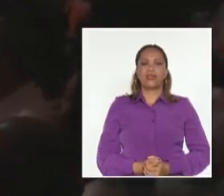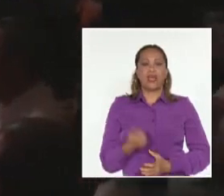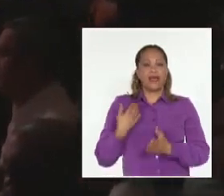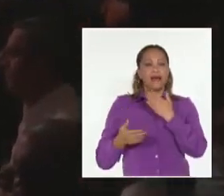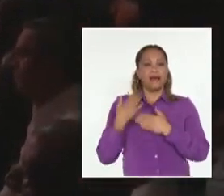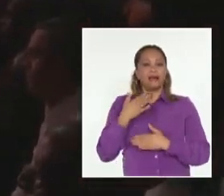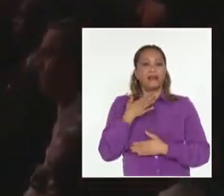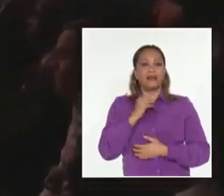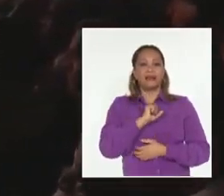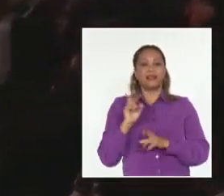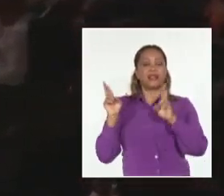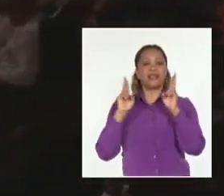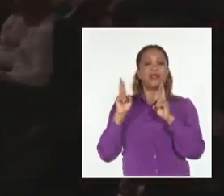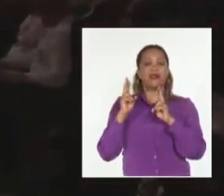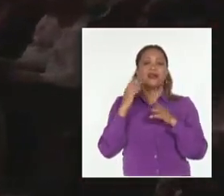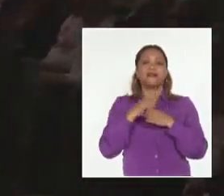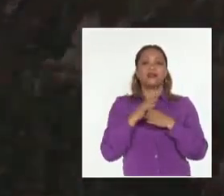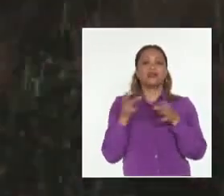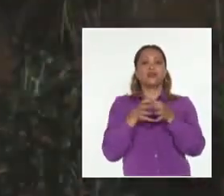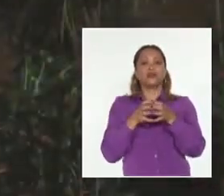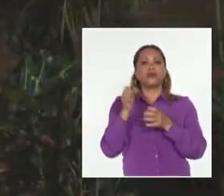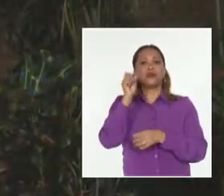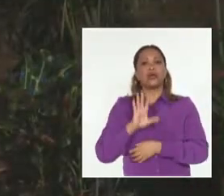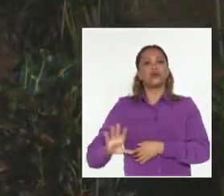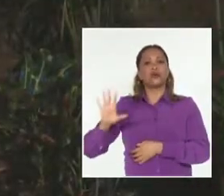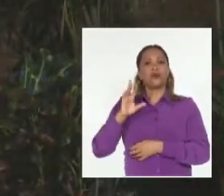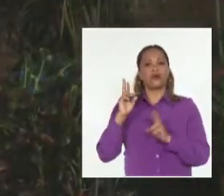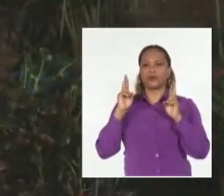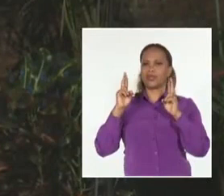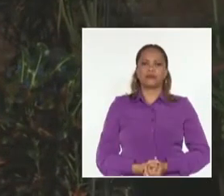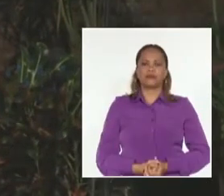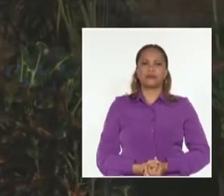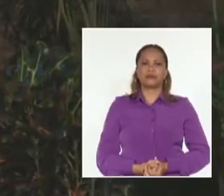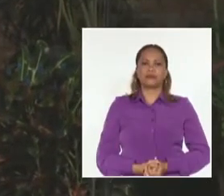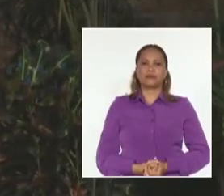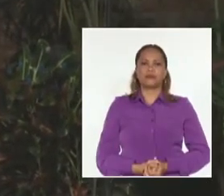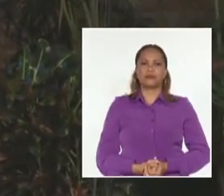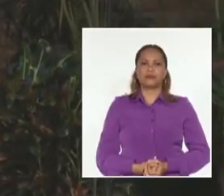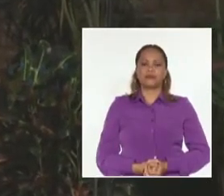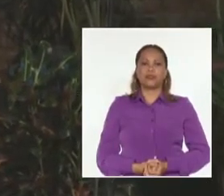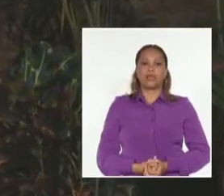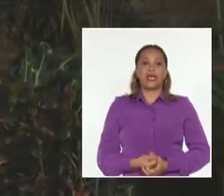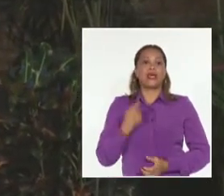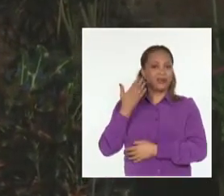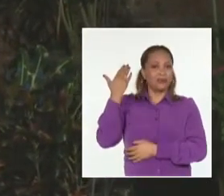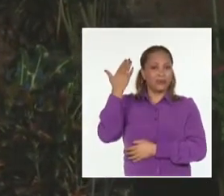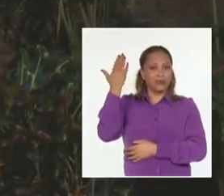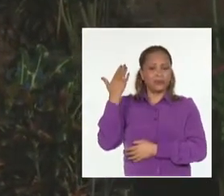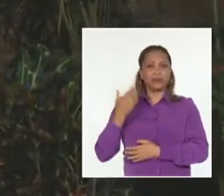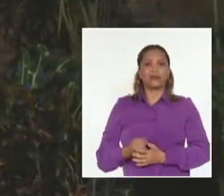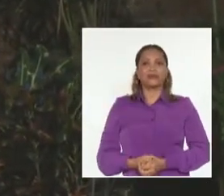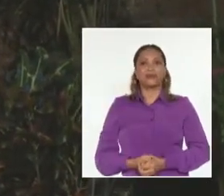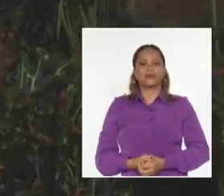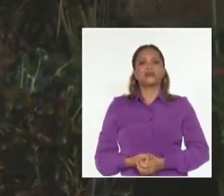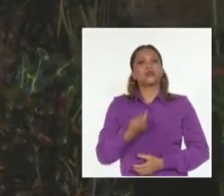las antiguas metrópoles europeas que se enriquecieron con nuestros recursos. Y en épocas más contemporáneas,